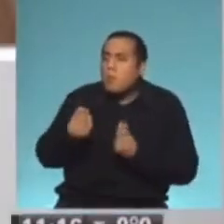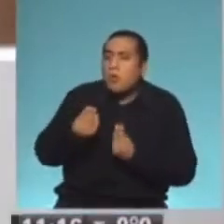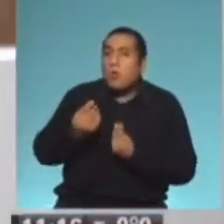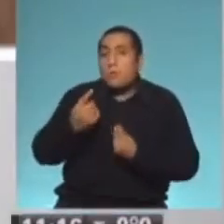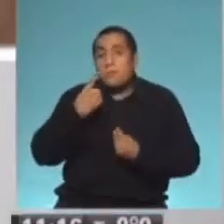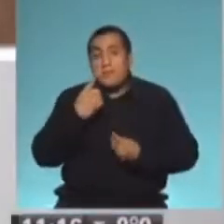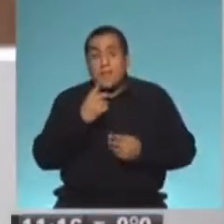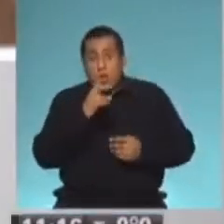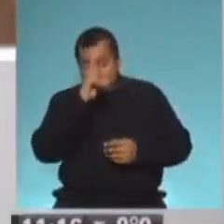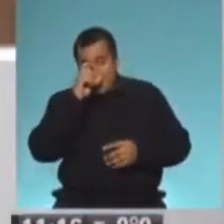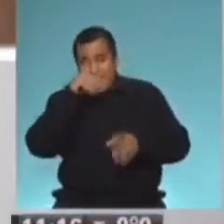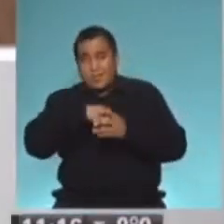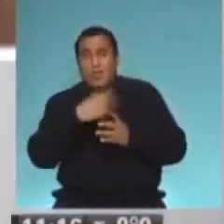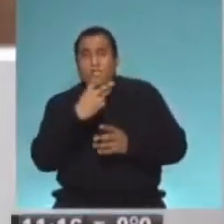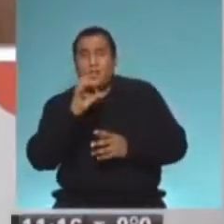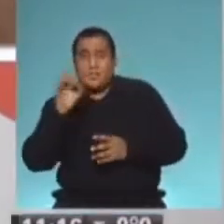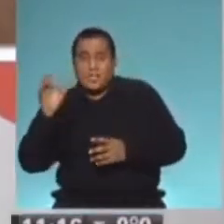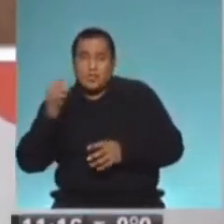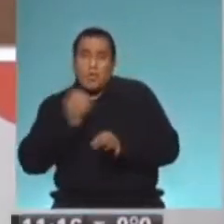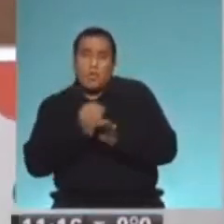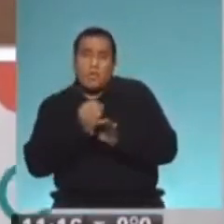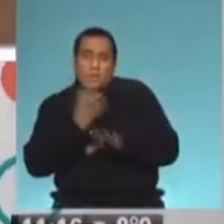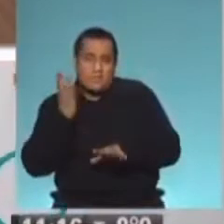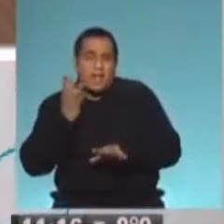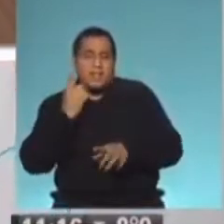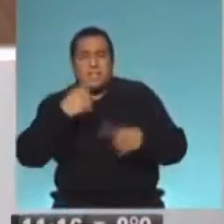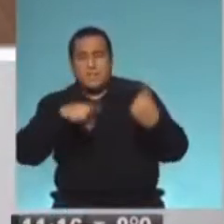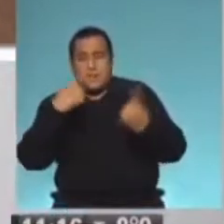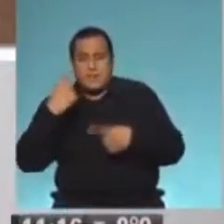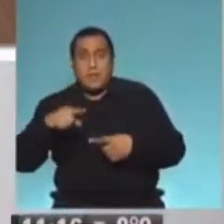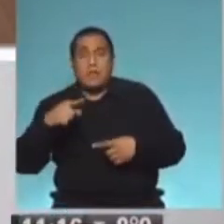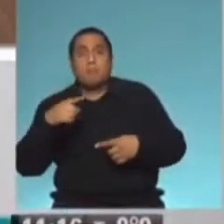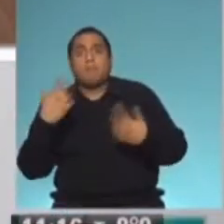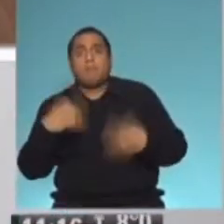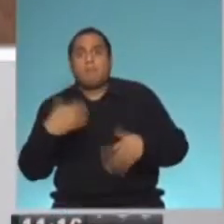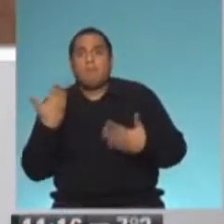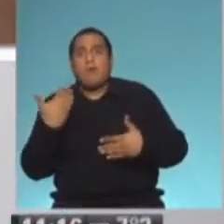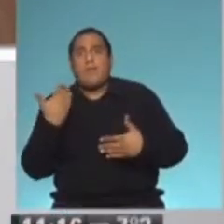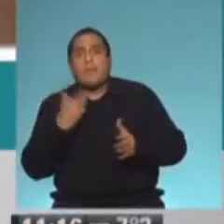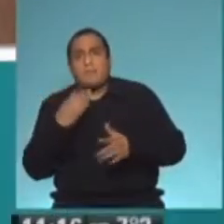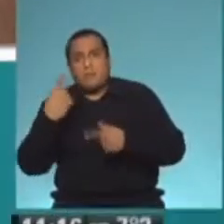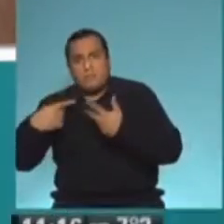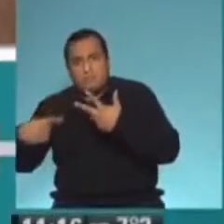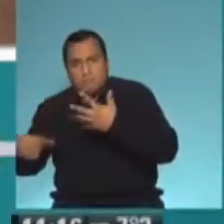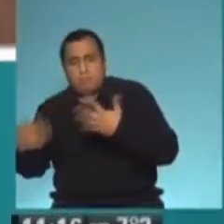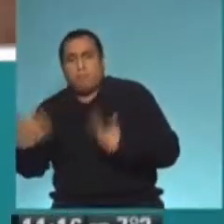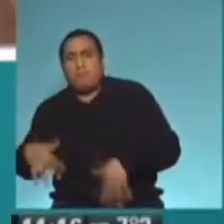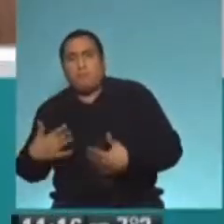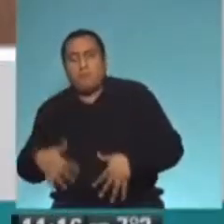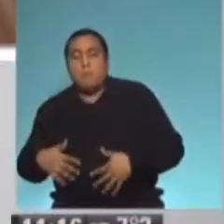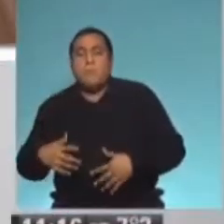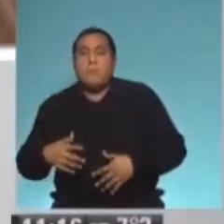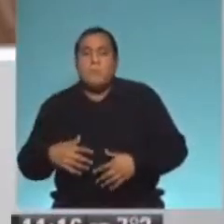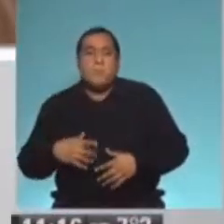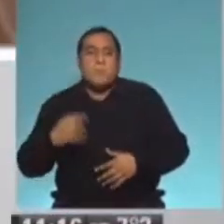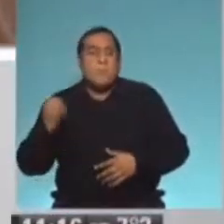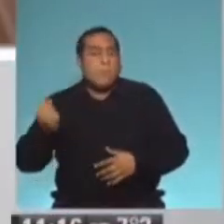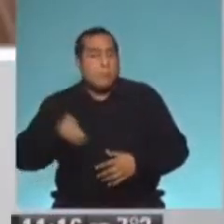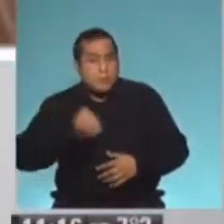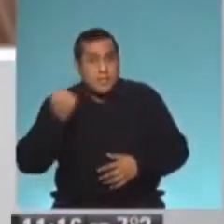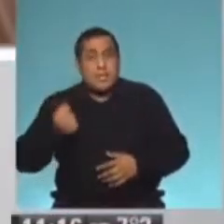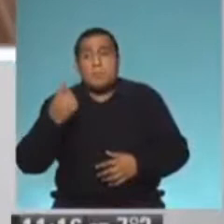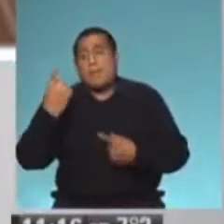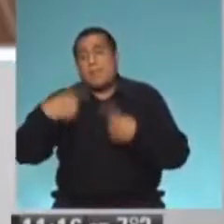especialidades médicas, es un hospital de alta complejidad, por lo cual era muy importante, también teniendo en cuenta la Sumamente. diversidad de